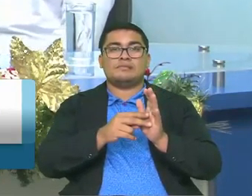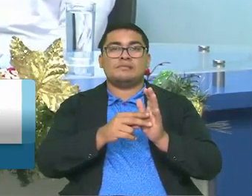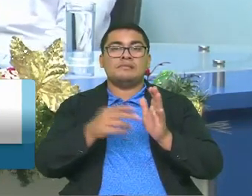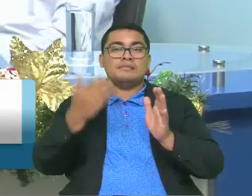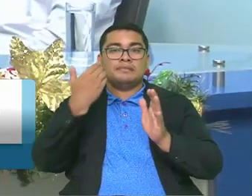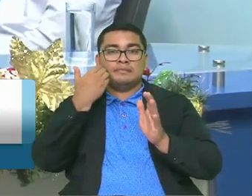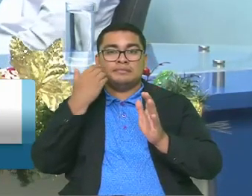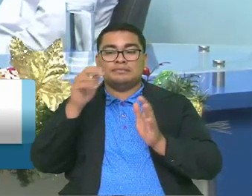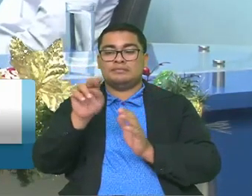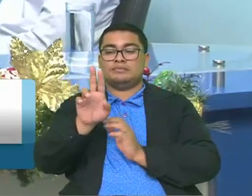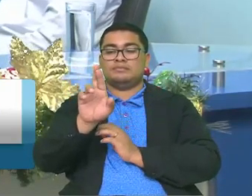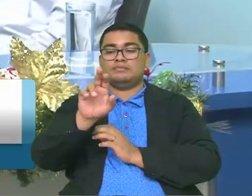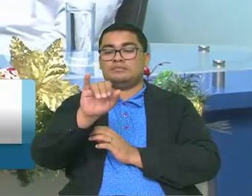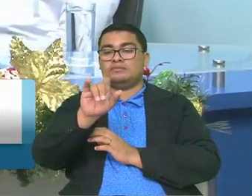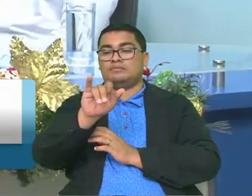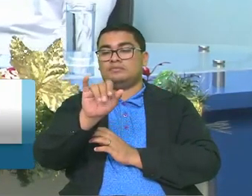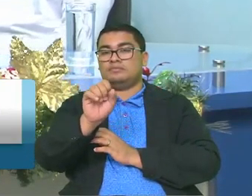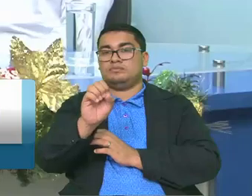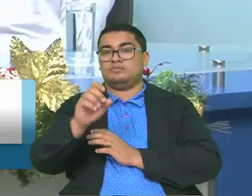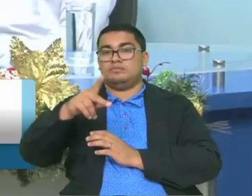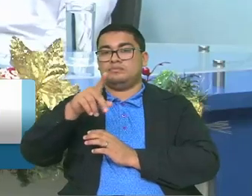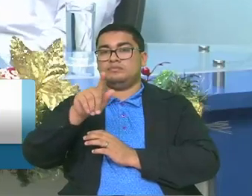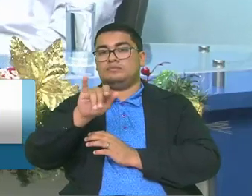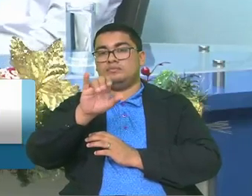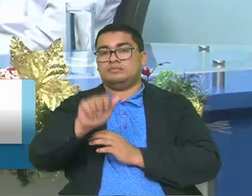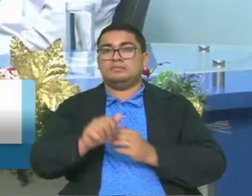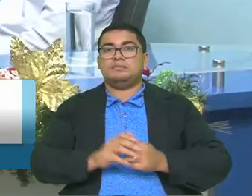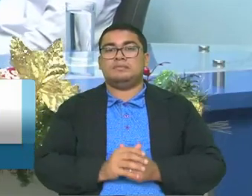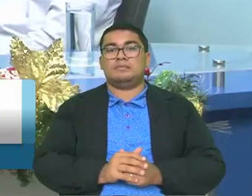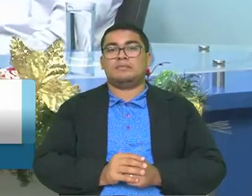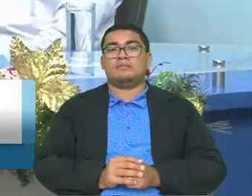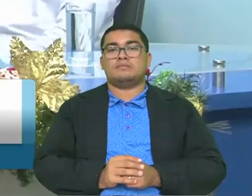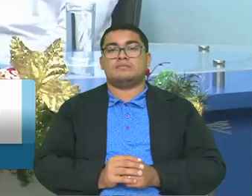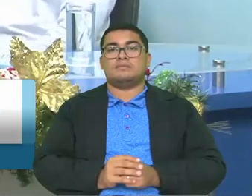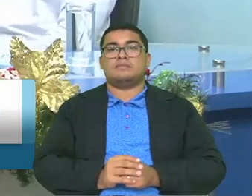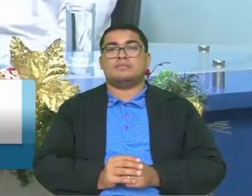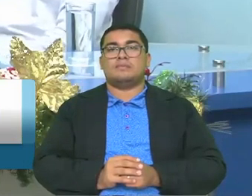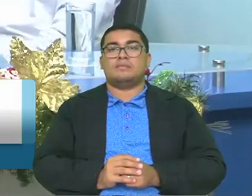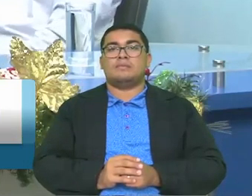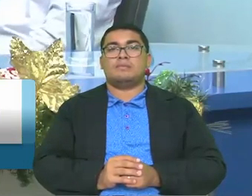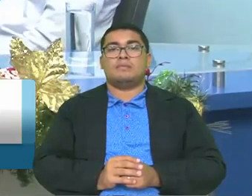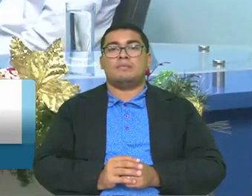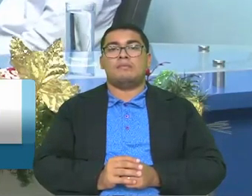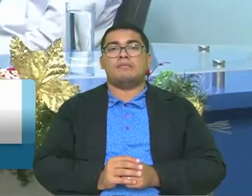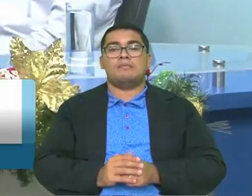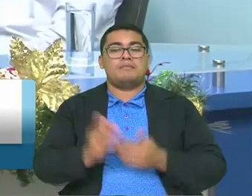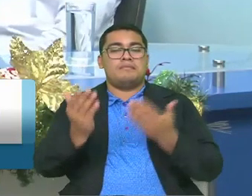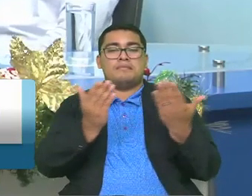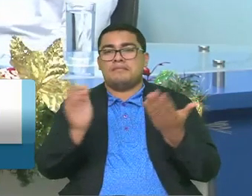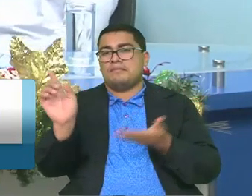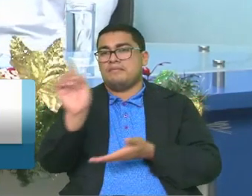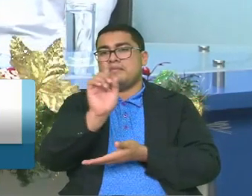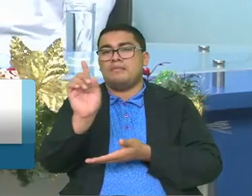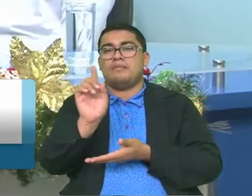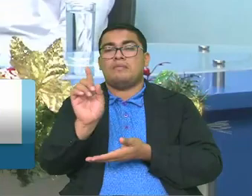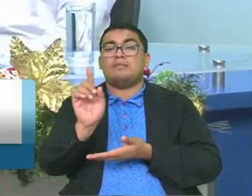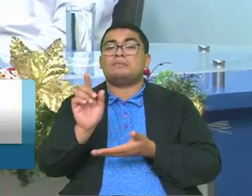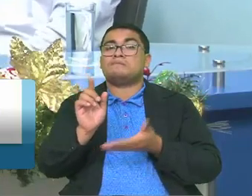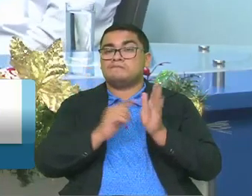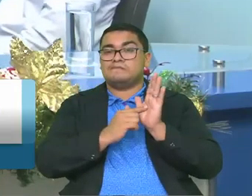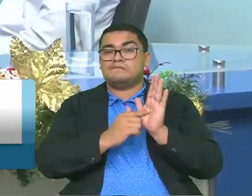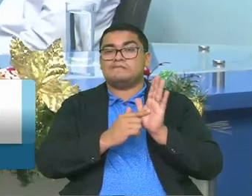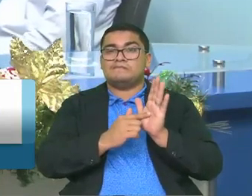tema, el estar expuesto a una computadora, el estar expuesto a una pantalla con un reflejo de luz, estar expuesto a mucha